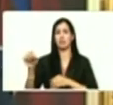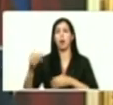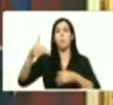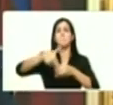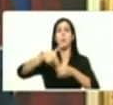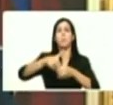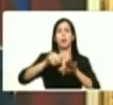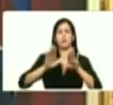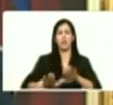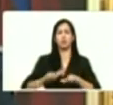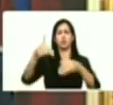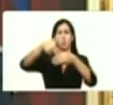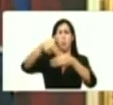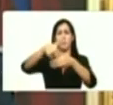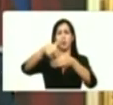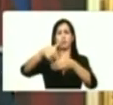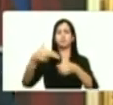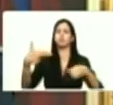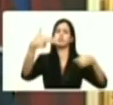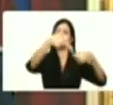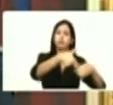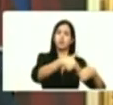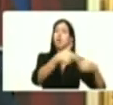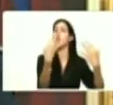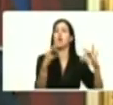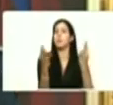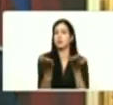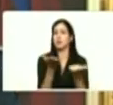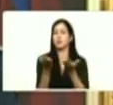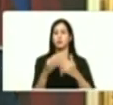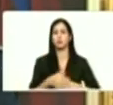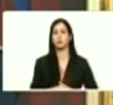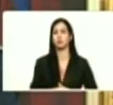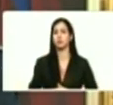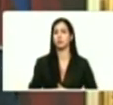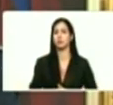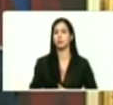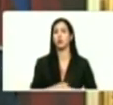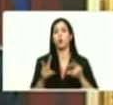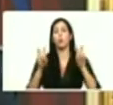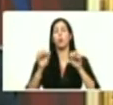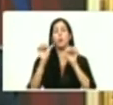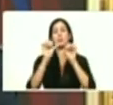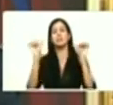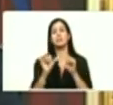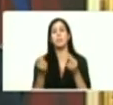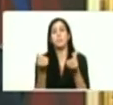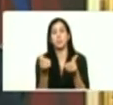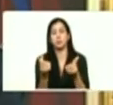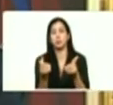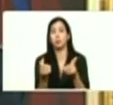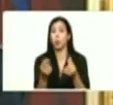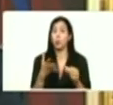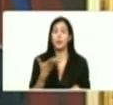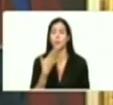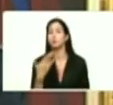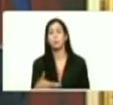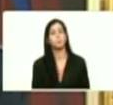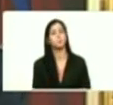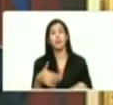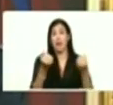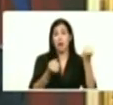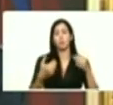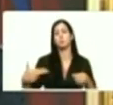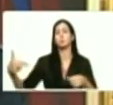gasolina tendrán su servicio normal con el nuevo sistema de precios y cada vez que usted eche gasolina